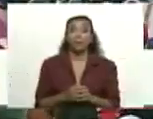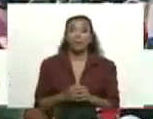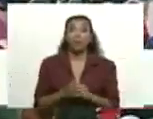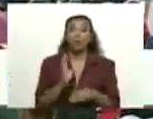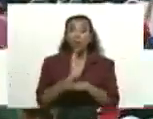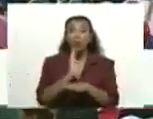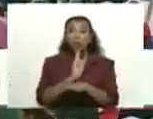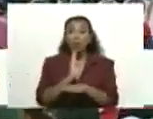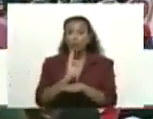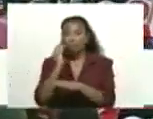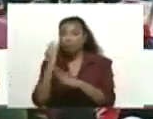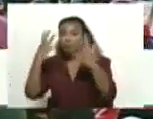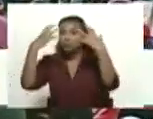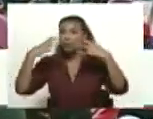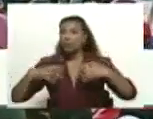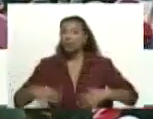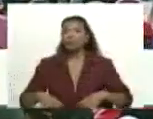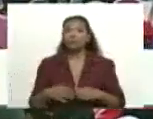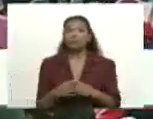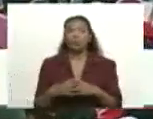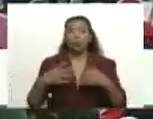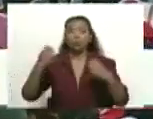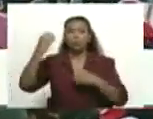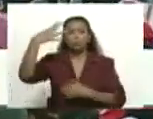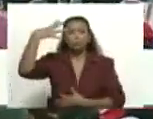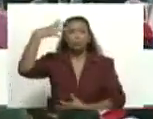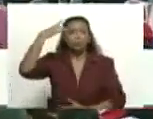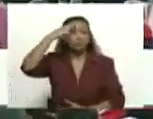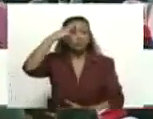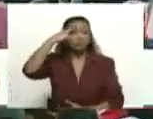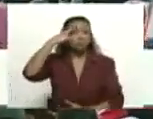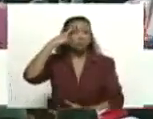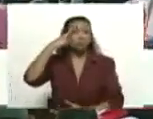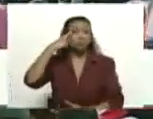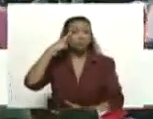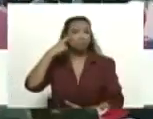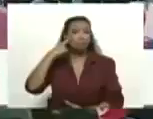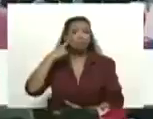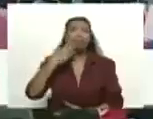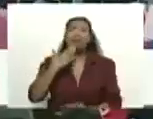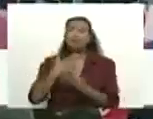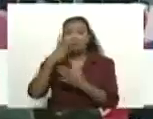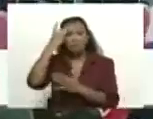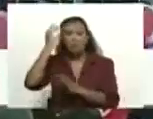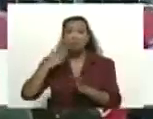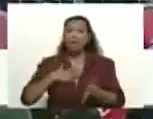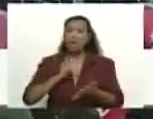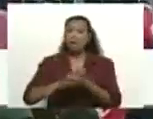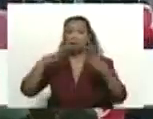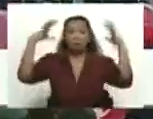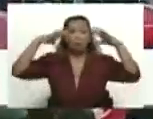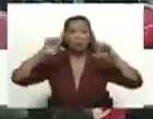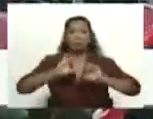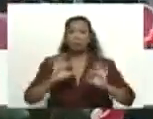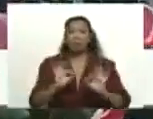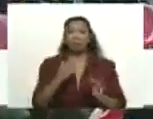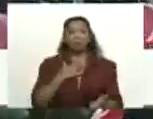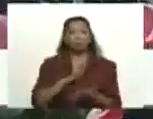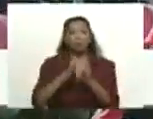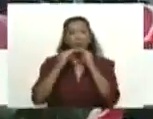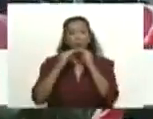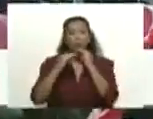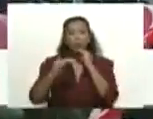Cuidado te mojas. Y lo que ha salido es una Pepe Sol en todos los actos donde he estado, gracias a Dios que no ha llovido, pues.